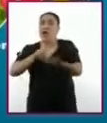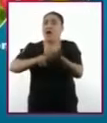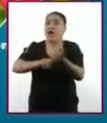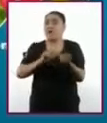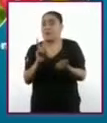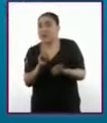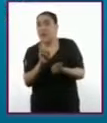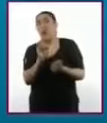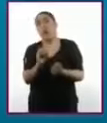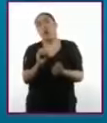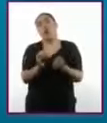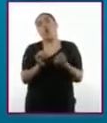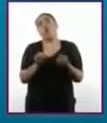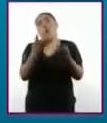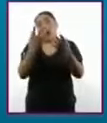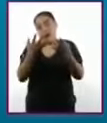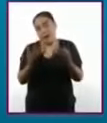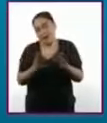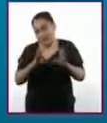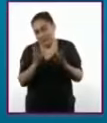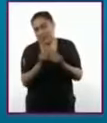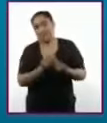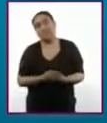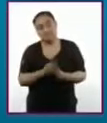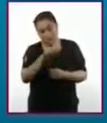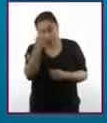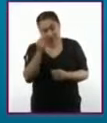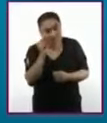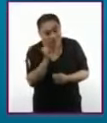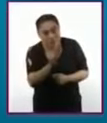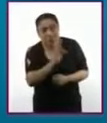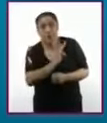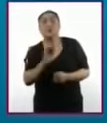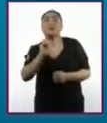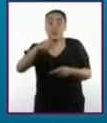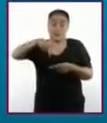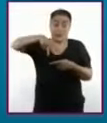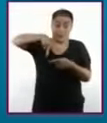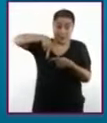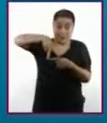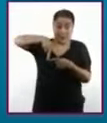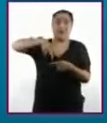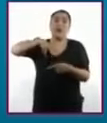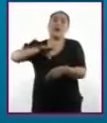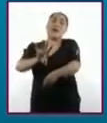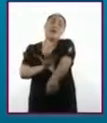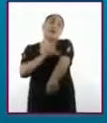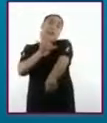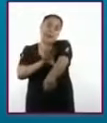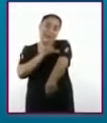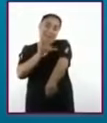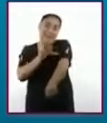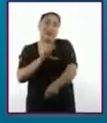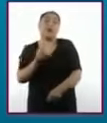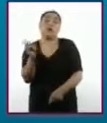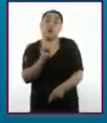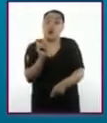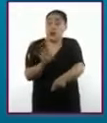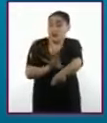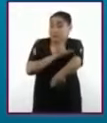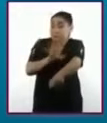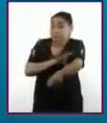individuos. Esto se puede distinguir claramente en una pirámide de energía, donde la energía que un organismo